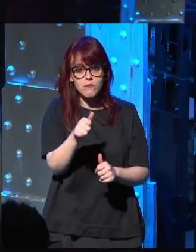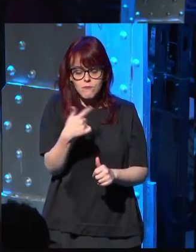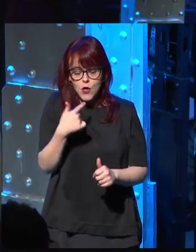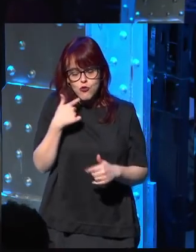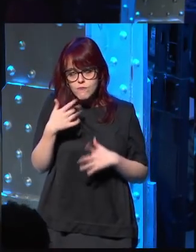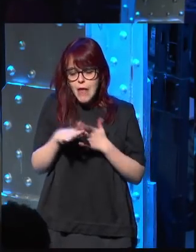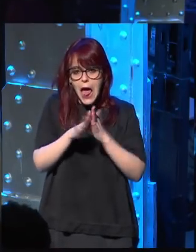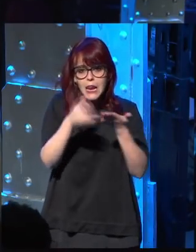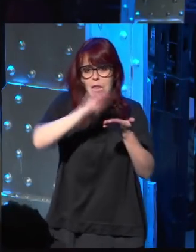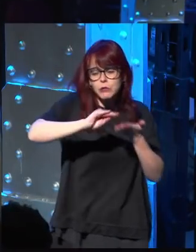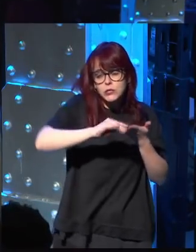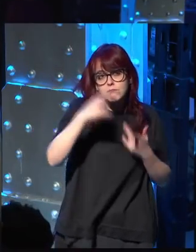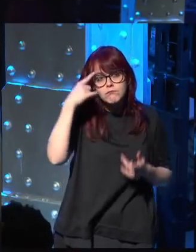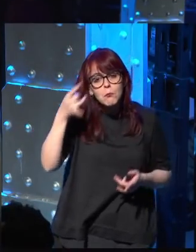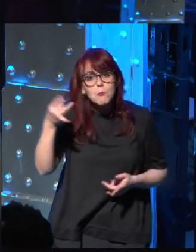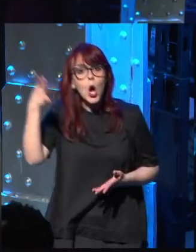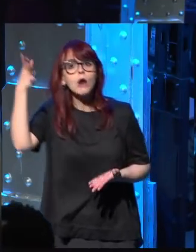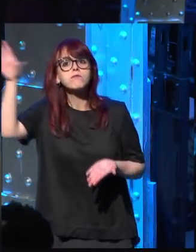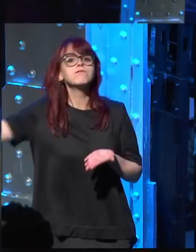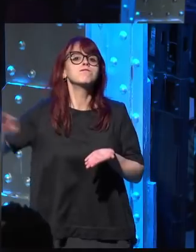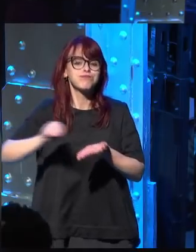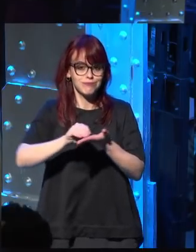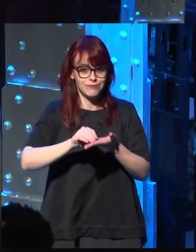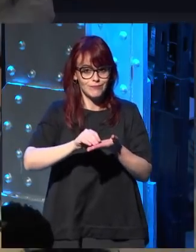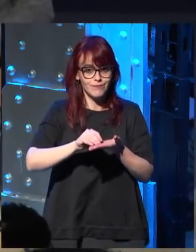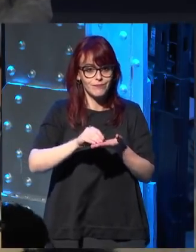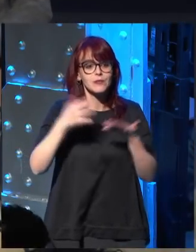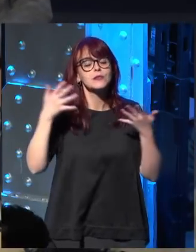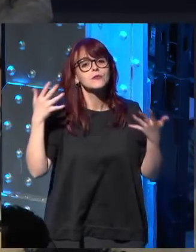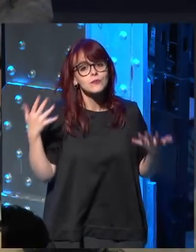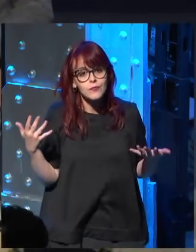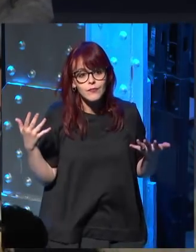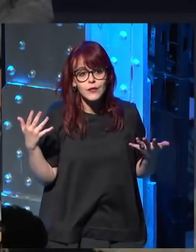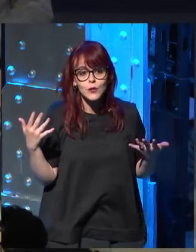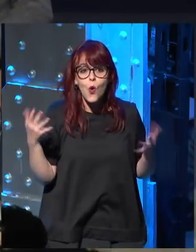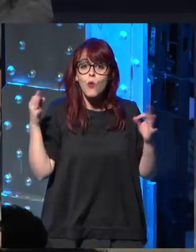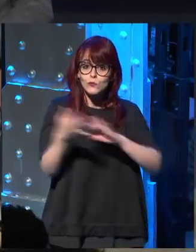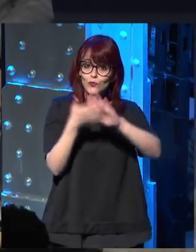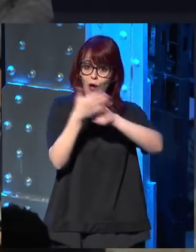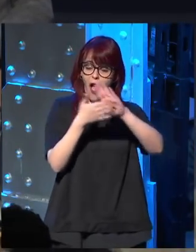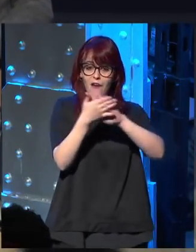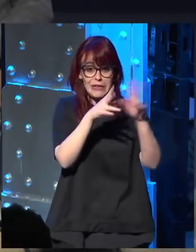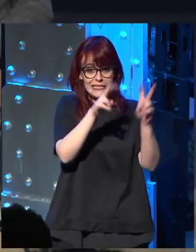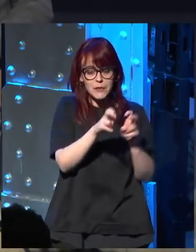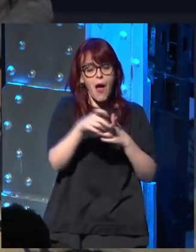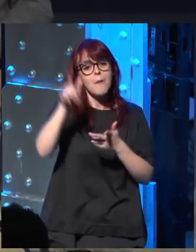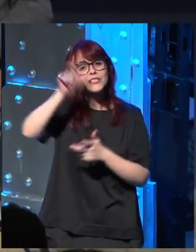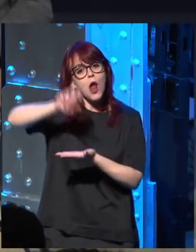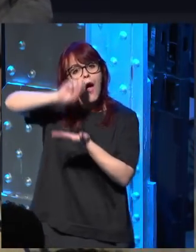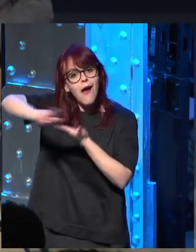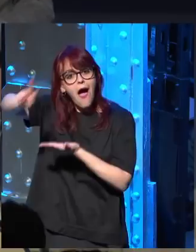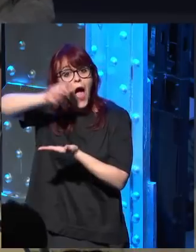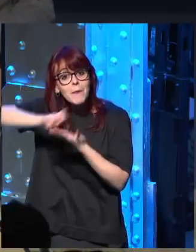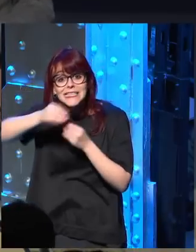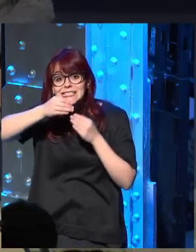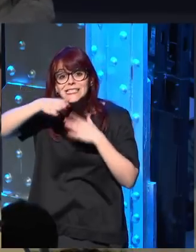escribía el libro. Nada de eso estaba previsto, ¿no? Pero claro, el hecho de hablar de todos esos caminantes y de que la historia